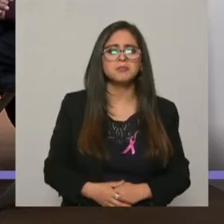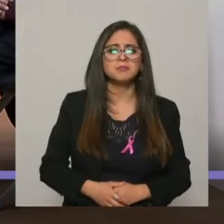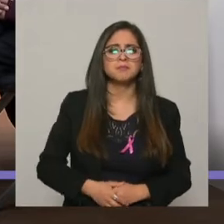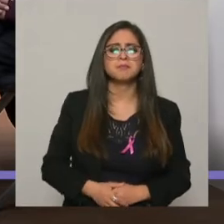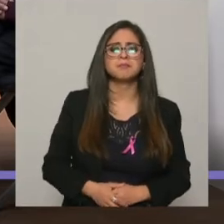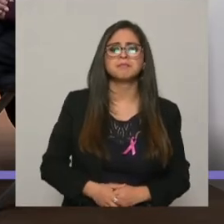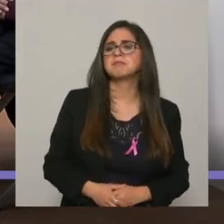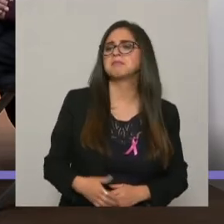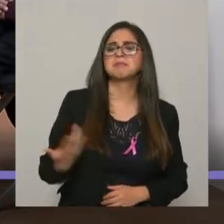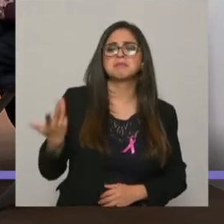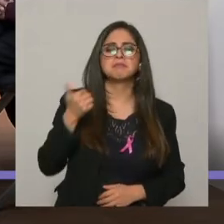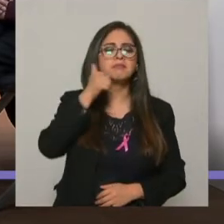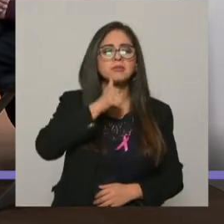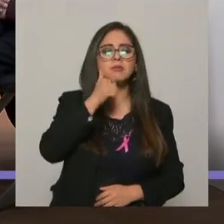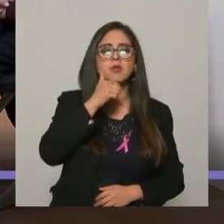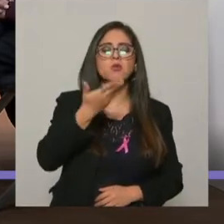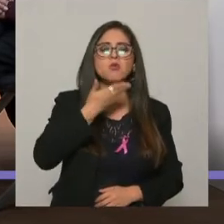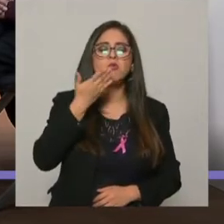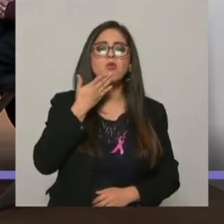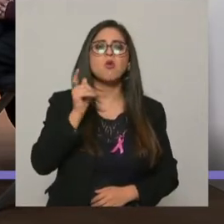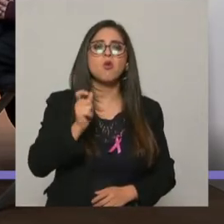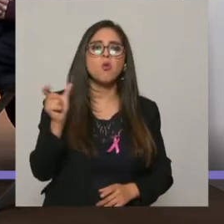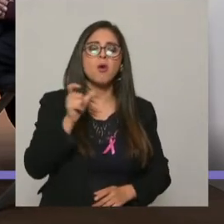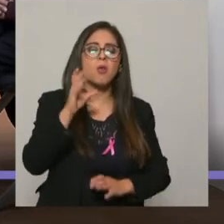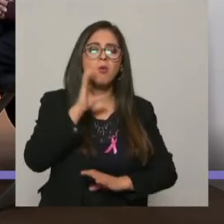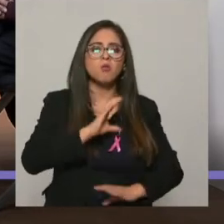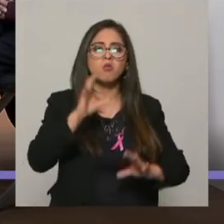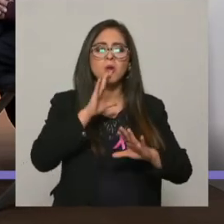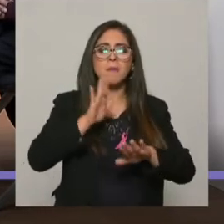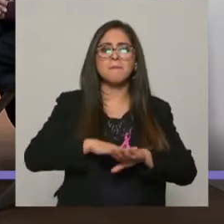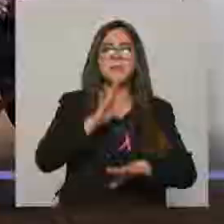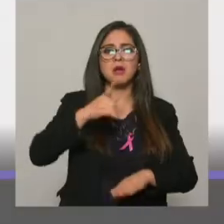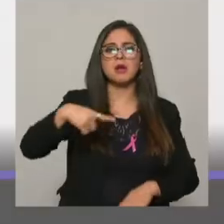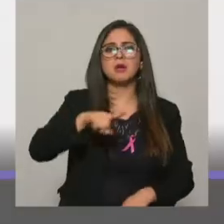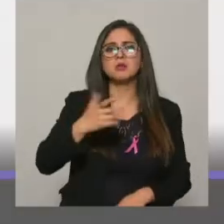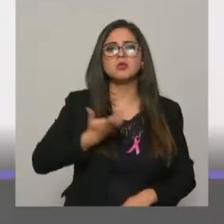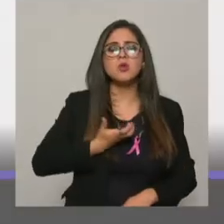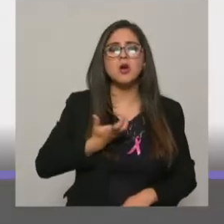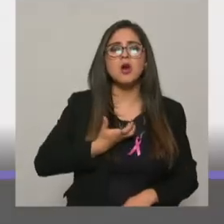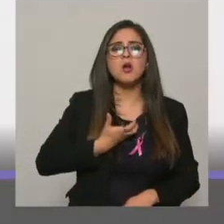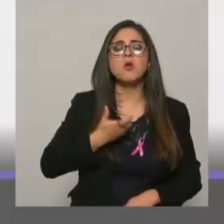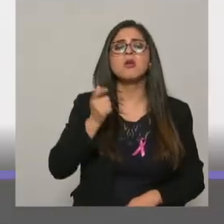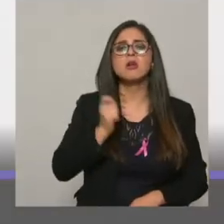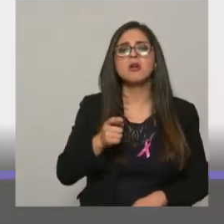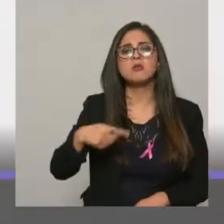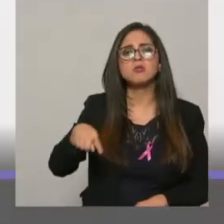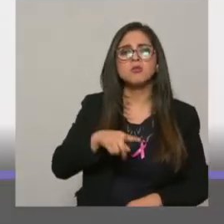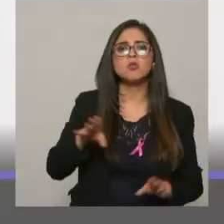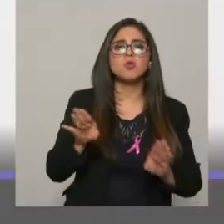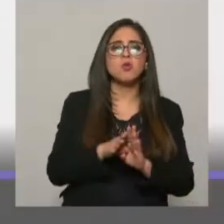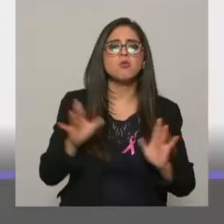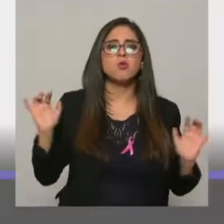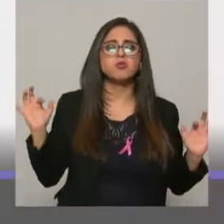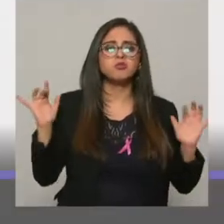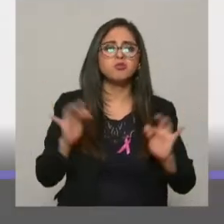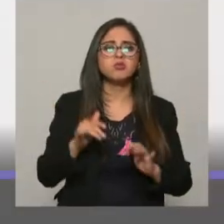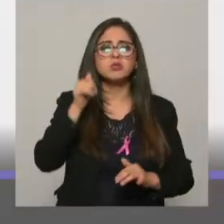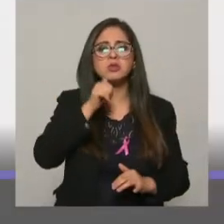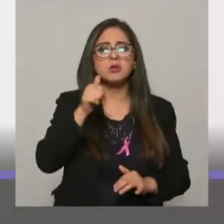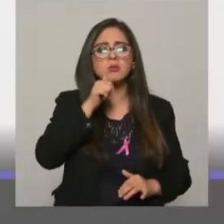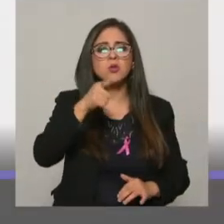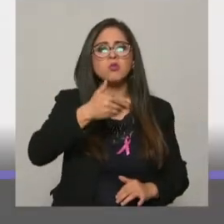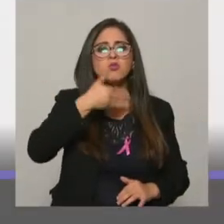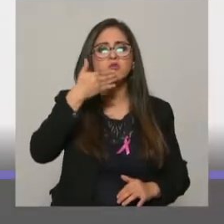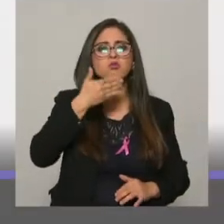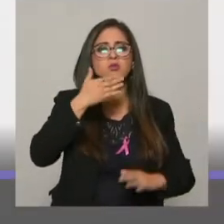operativo de siempre cuando hay un concierto masivo en el Zócalo, que se ha vuelto una plaza central de conciertos de